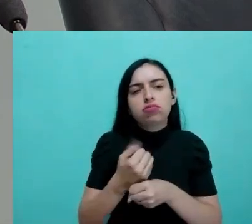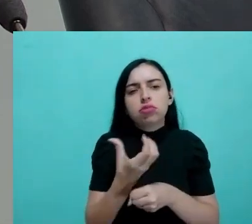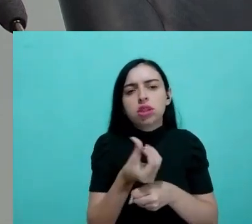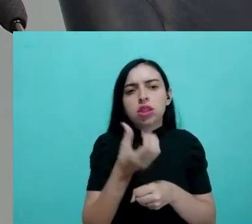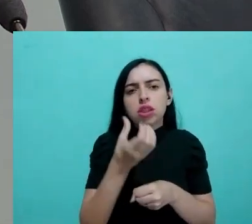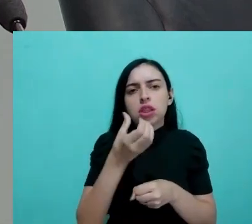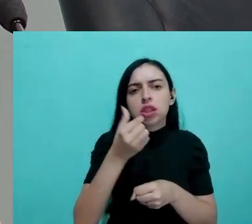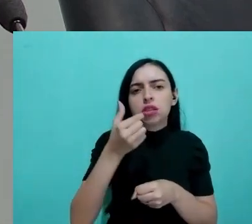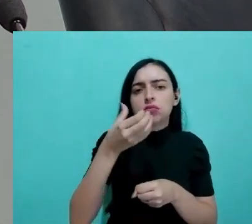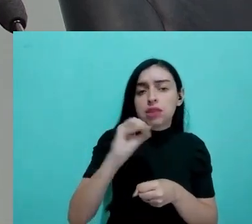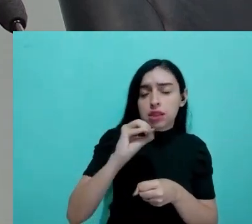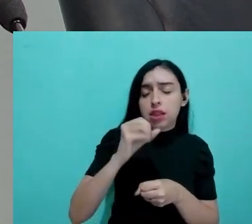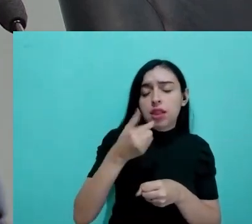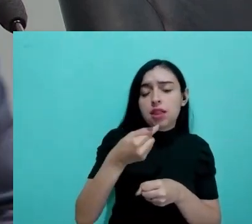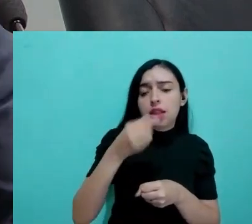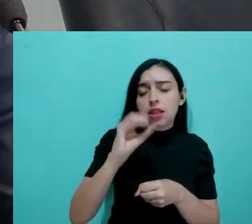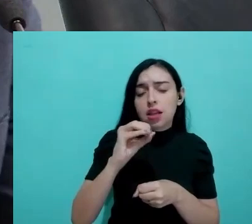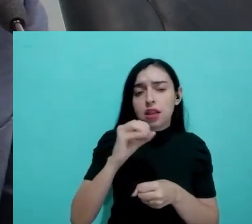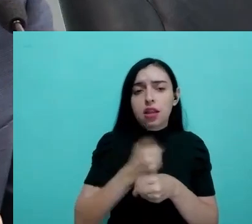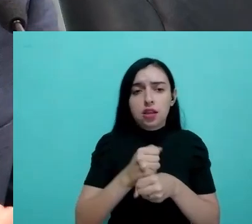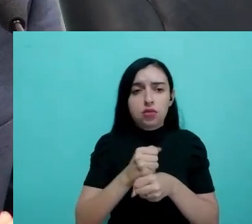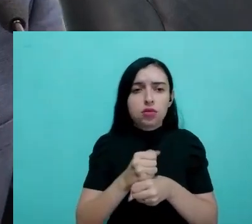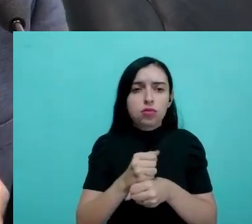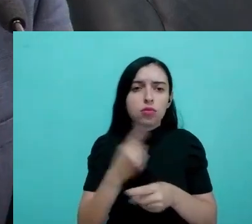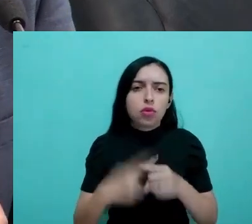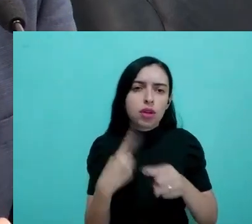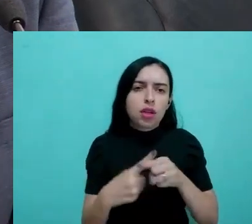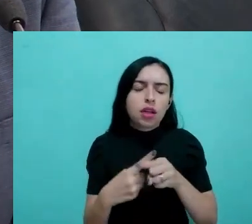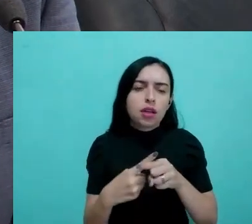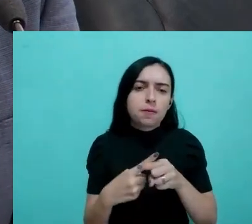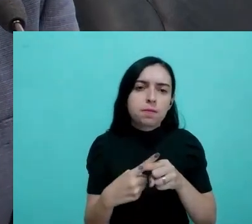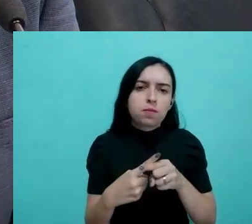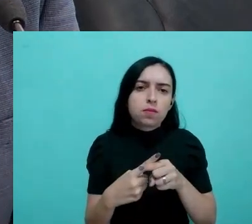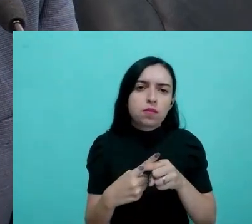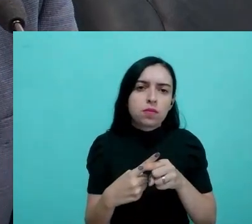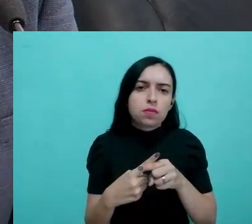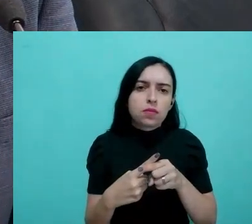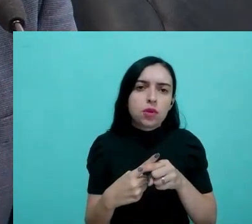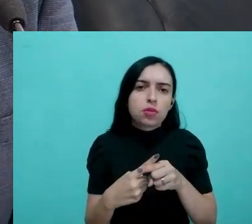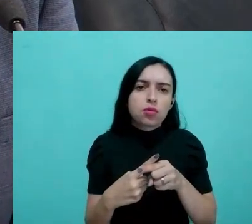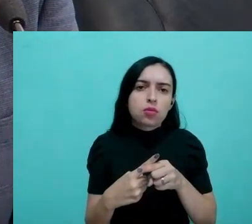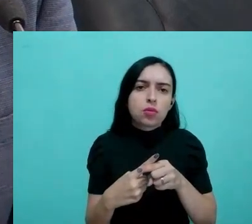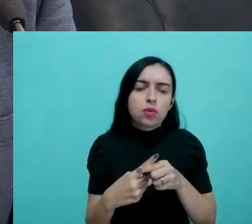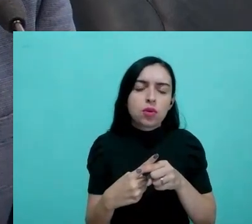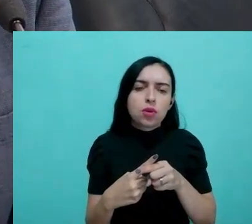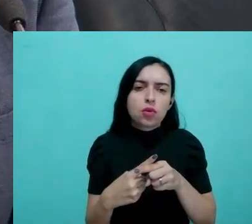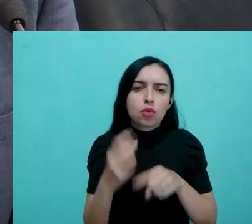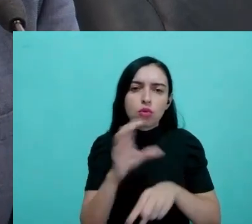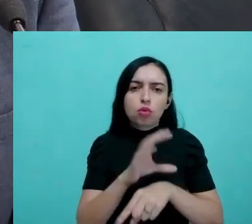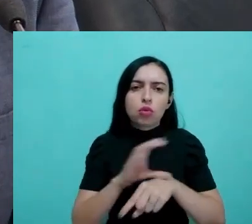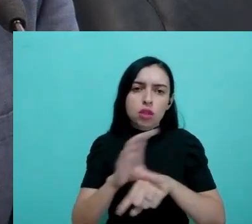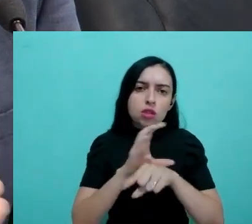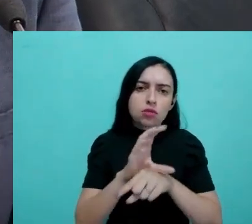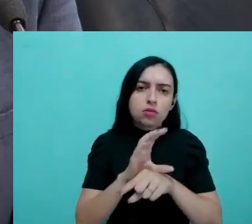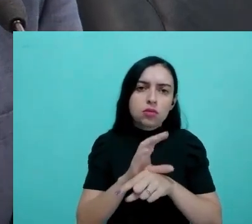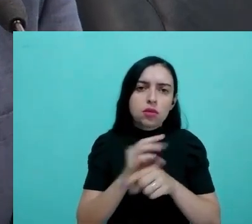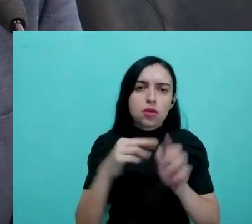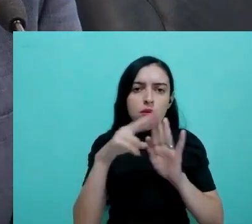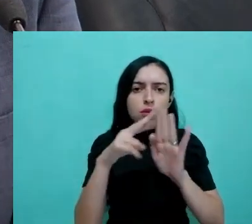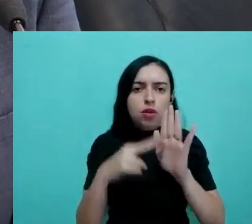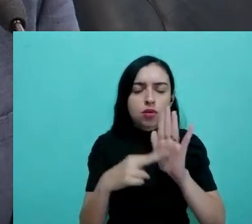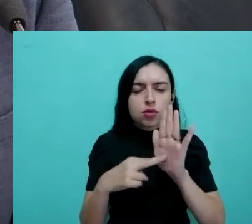70 años. ¿Por qué? Precisamente porque no es una constitución que corresponde al modelo de la